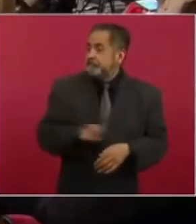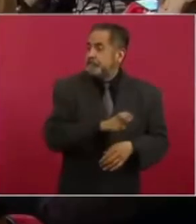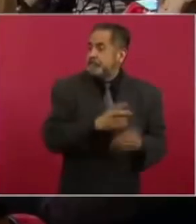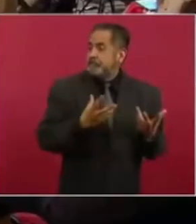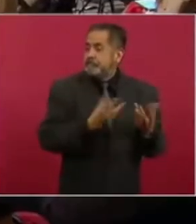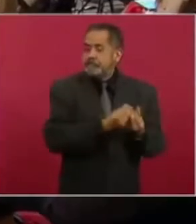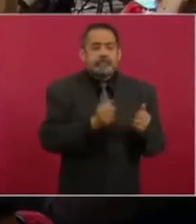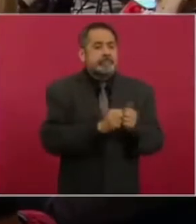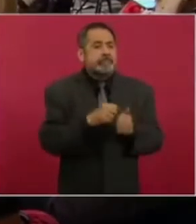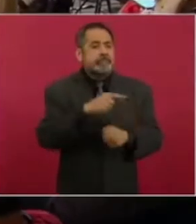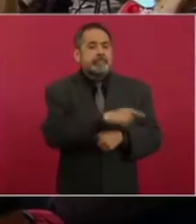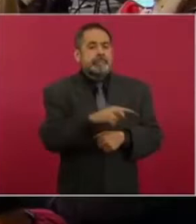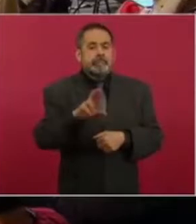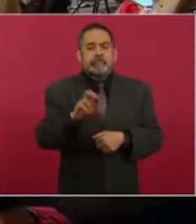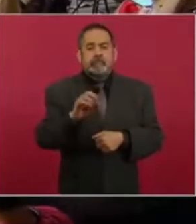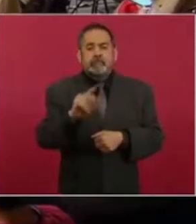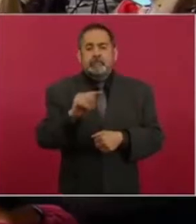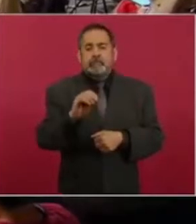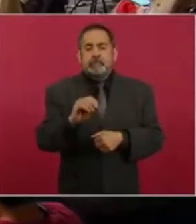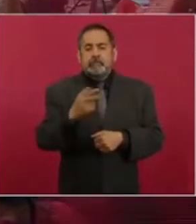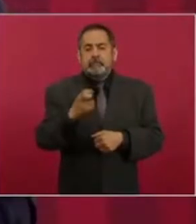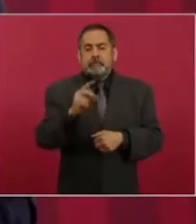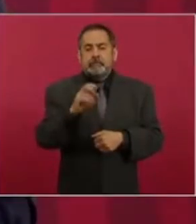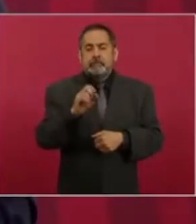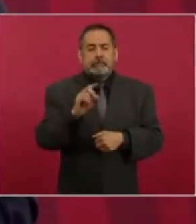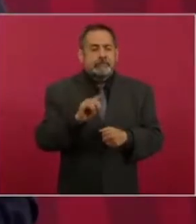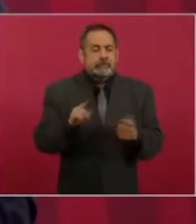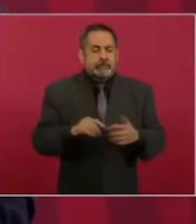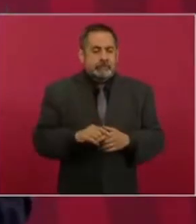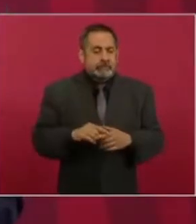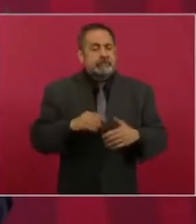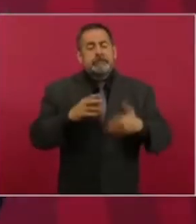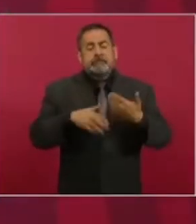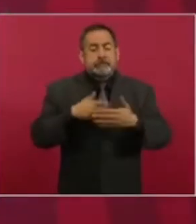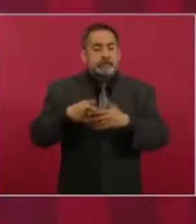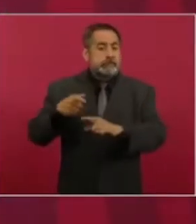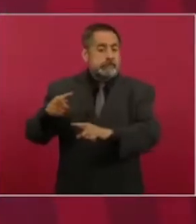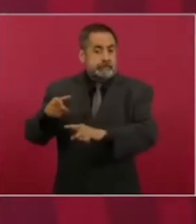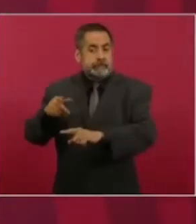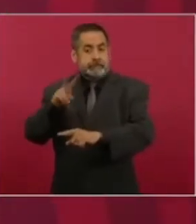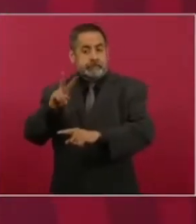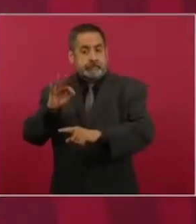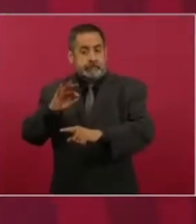Gil Díaz. Luego gana Fox